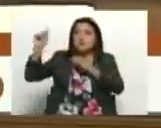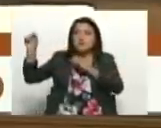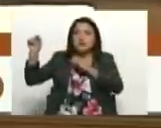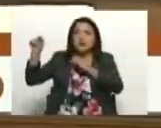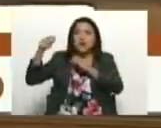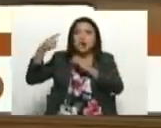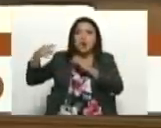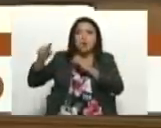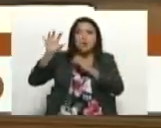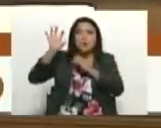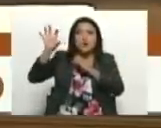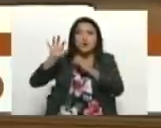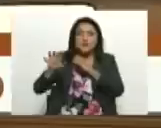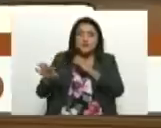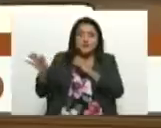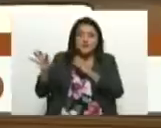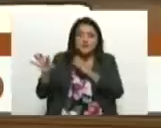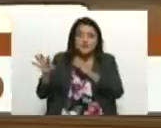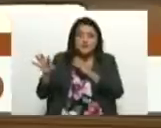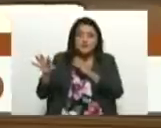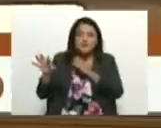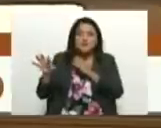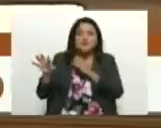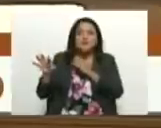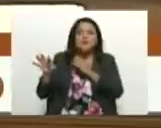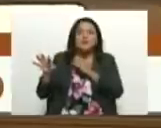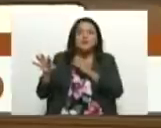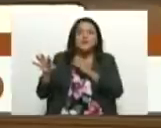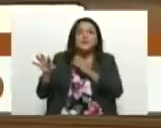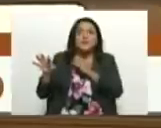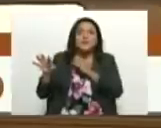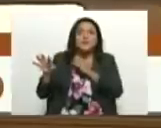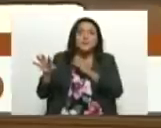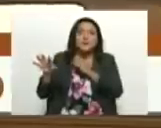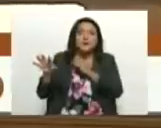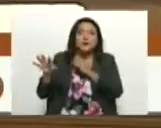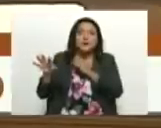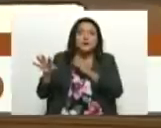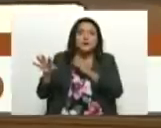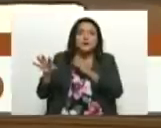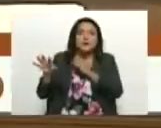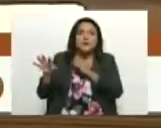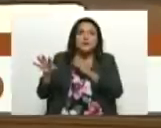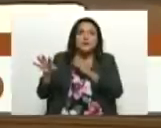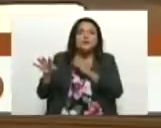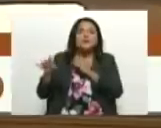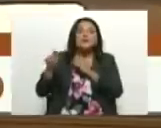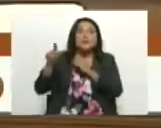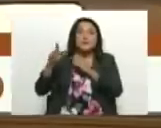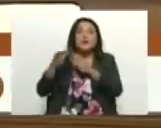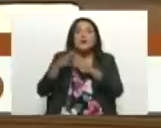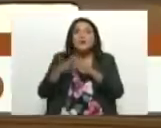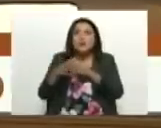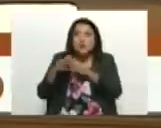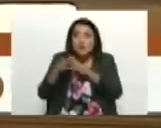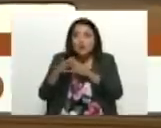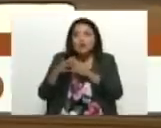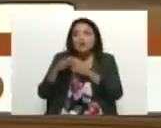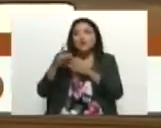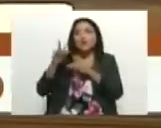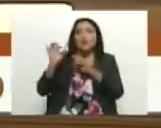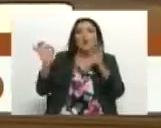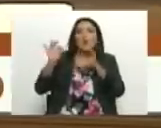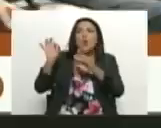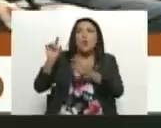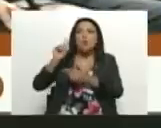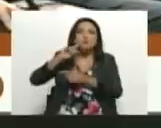declaran primero perseguidos políticos, terminan en los Estados Unidos de Norteamérica o en Europa, la vieja Europa,